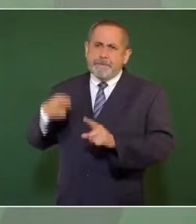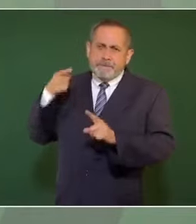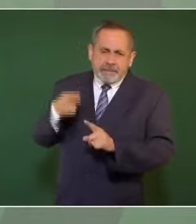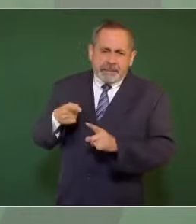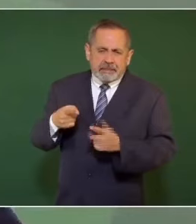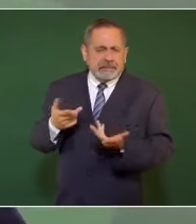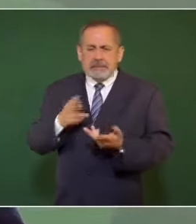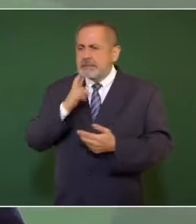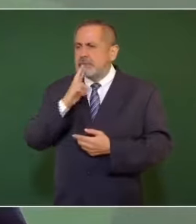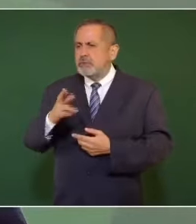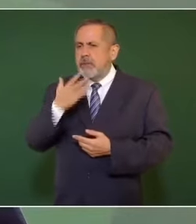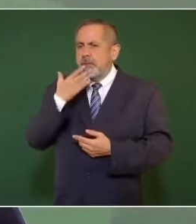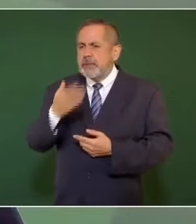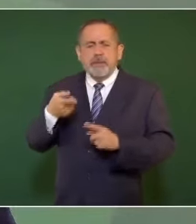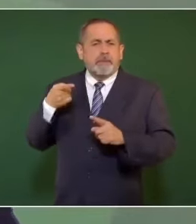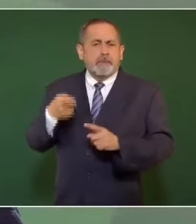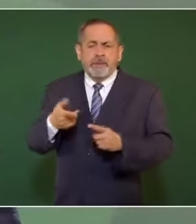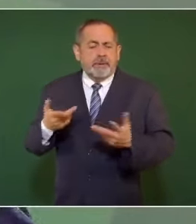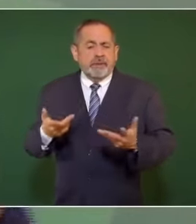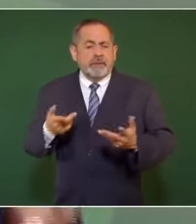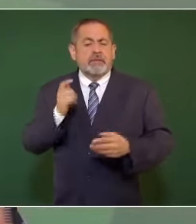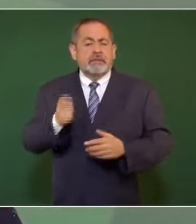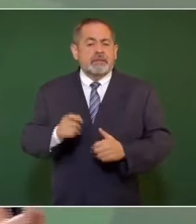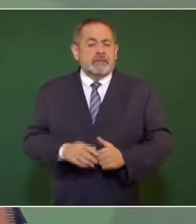tiene que ver con